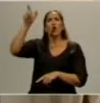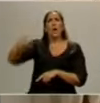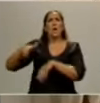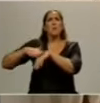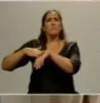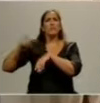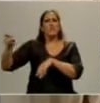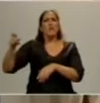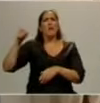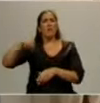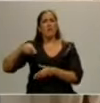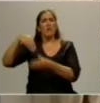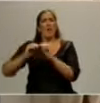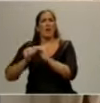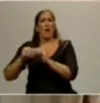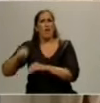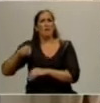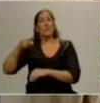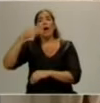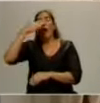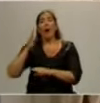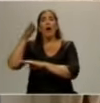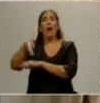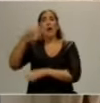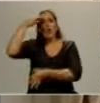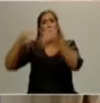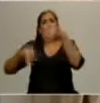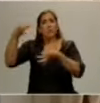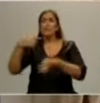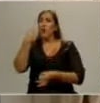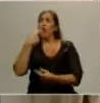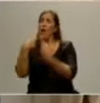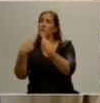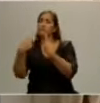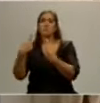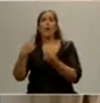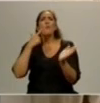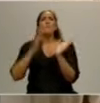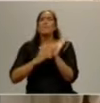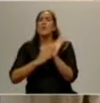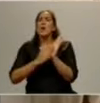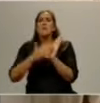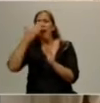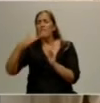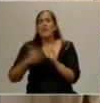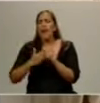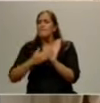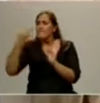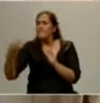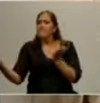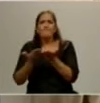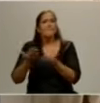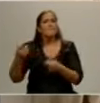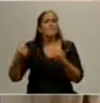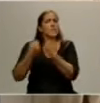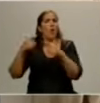no pudieron demostrar en el juicio oral ninguna de las hipótesis ni de las acusaciones que habían formulado